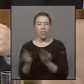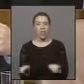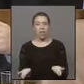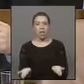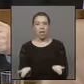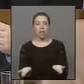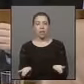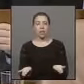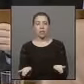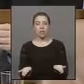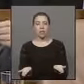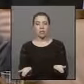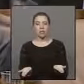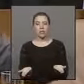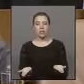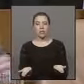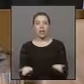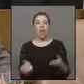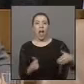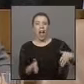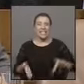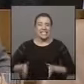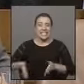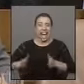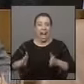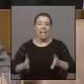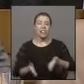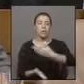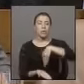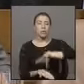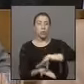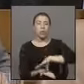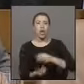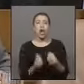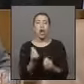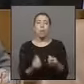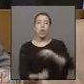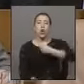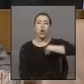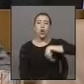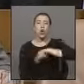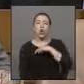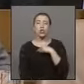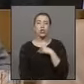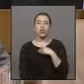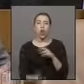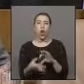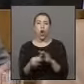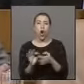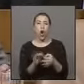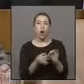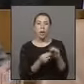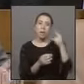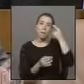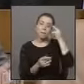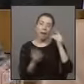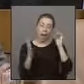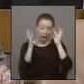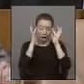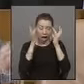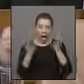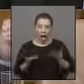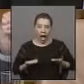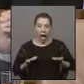las obras viales de nuestro país? ¿Cómo estamos nosotros organizándonos para atender